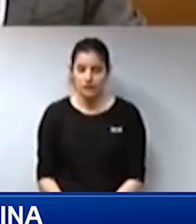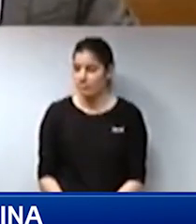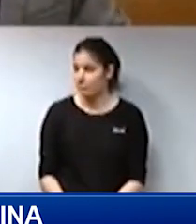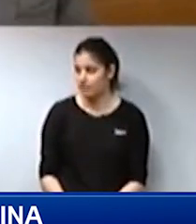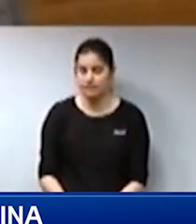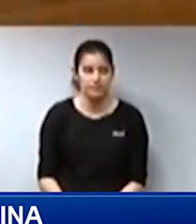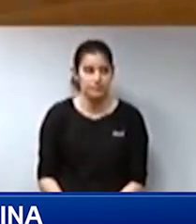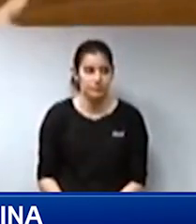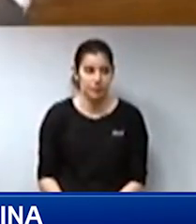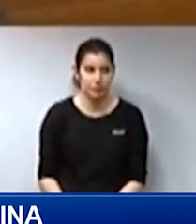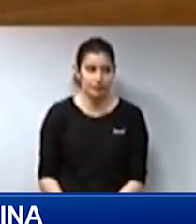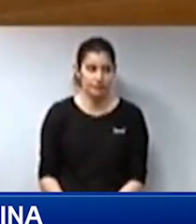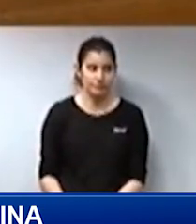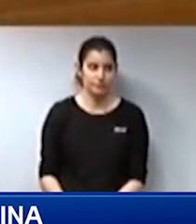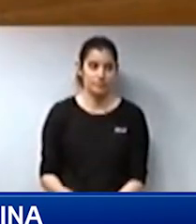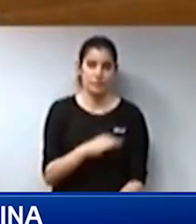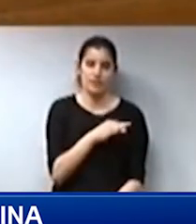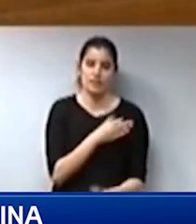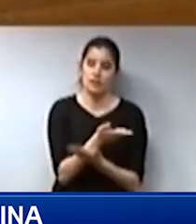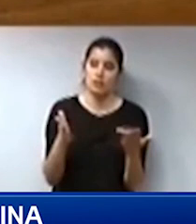Y cuando... Señorías, por favor...